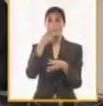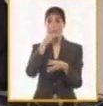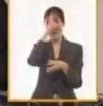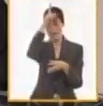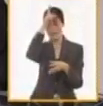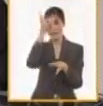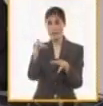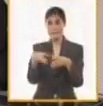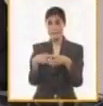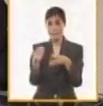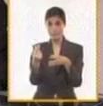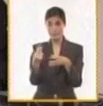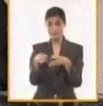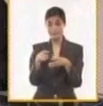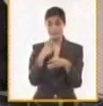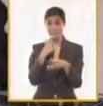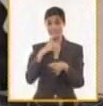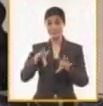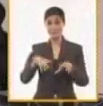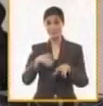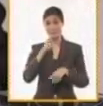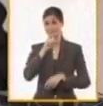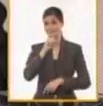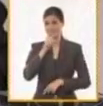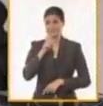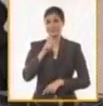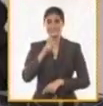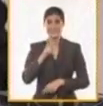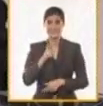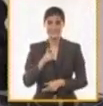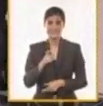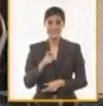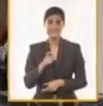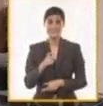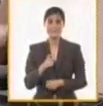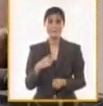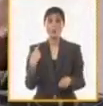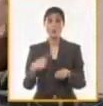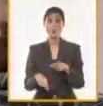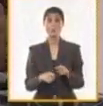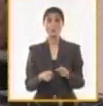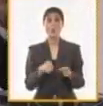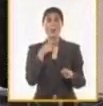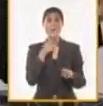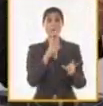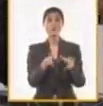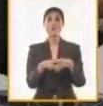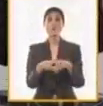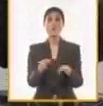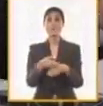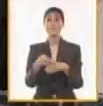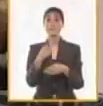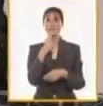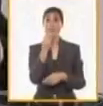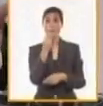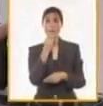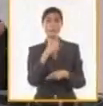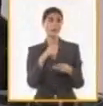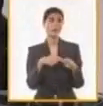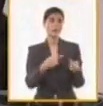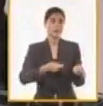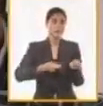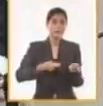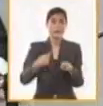situación muy crítica. Y los grandes productores de agropecuarios, junto con los belgas, franceses, hace rato